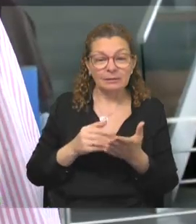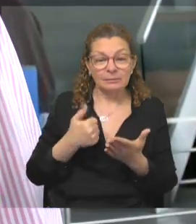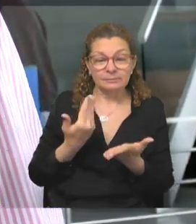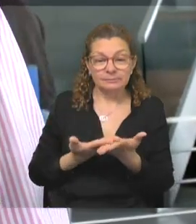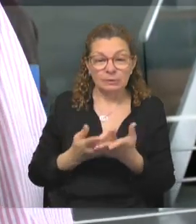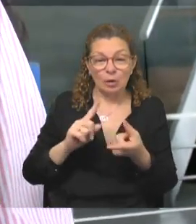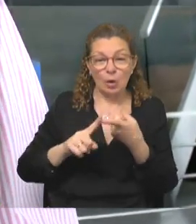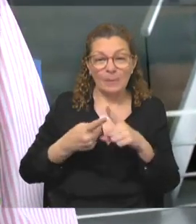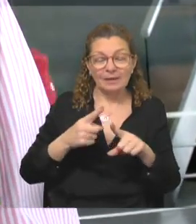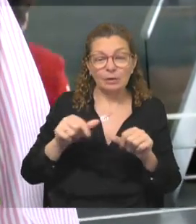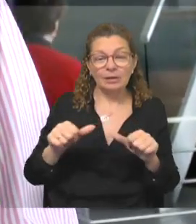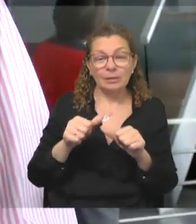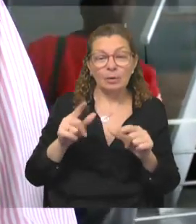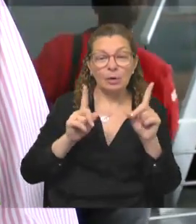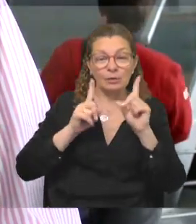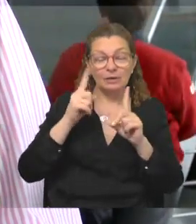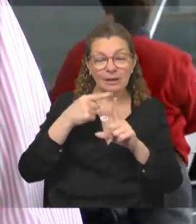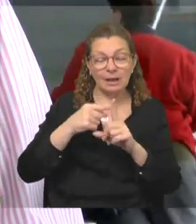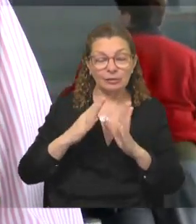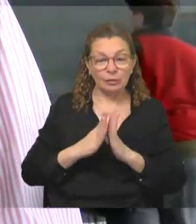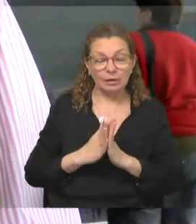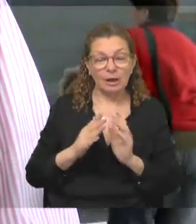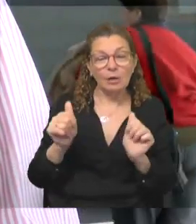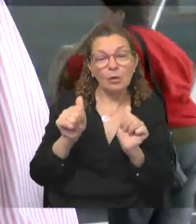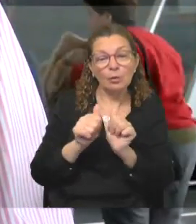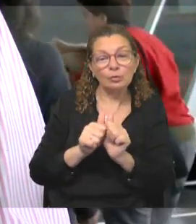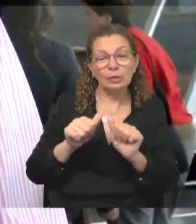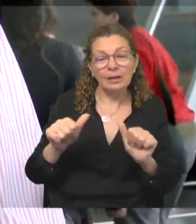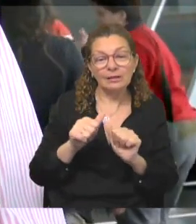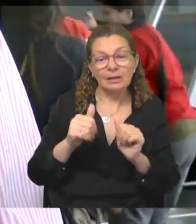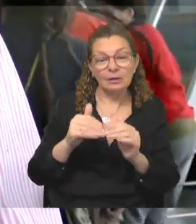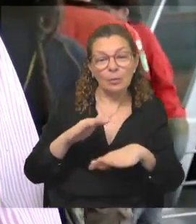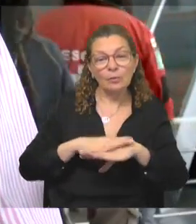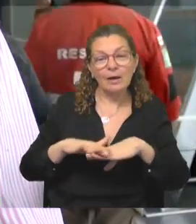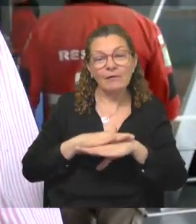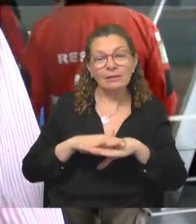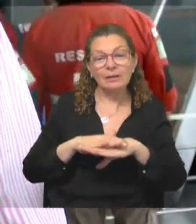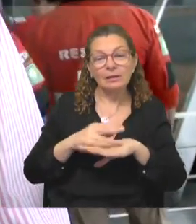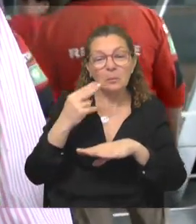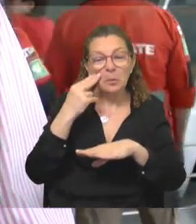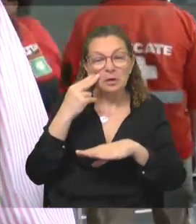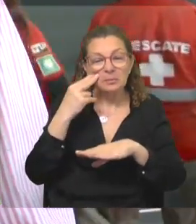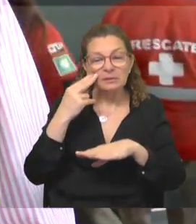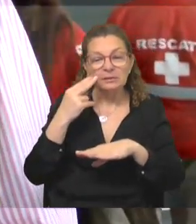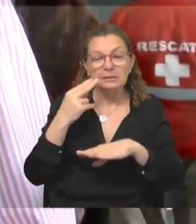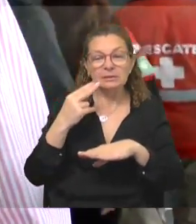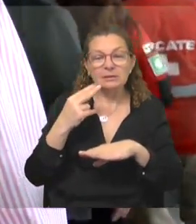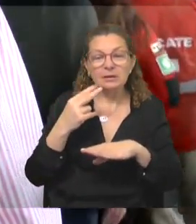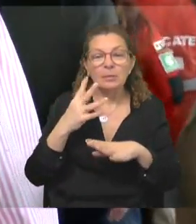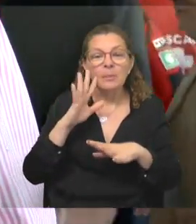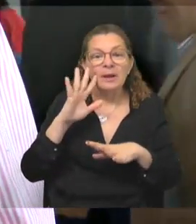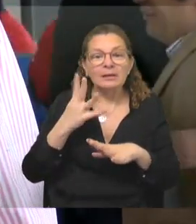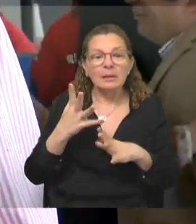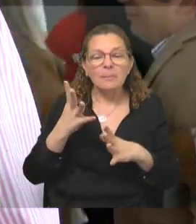de un convenio que hicimos con la Universidad Católica puntualmente de hacer una línea de base de Cuál es la percepción de